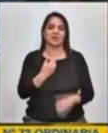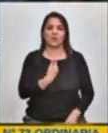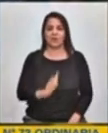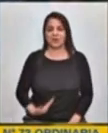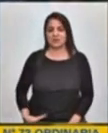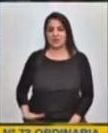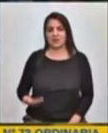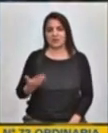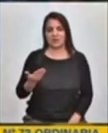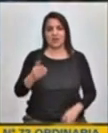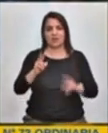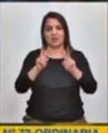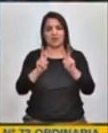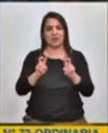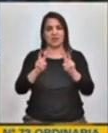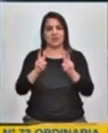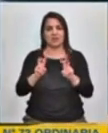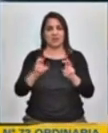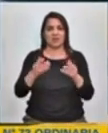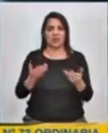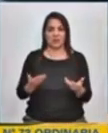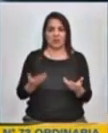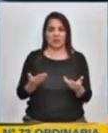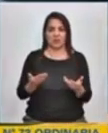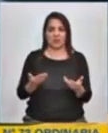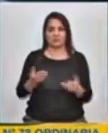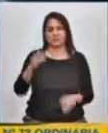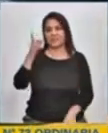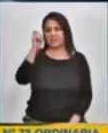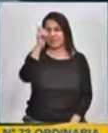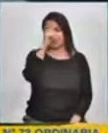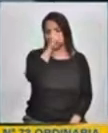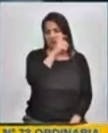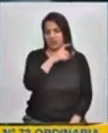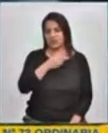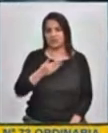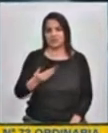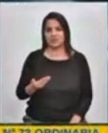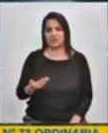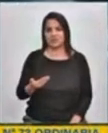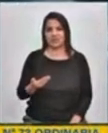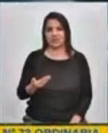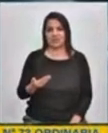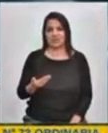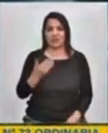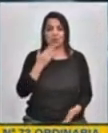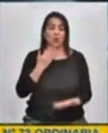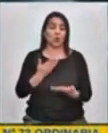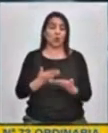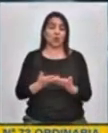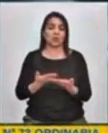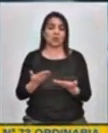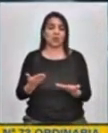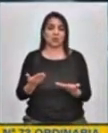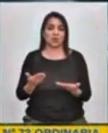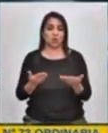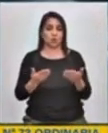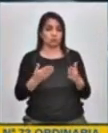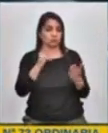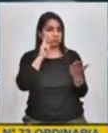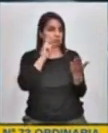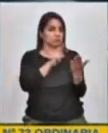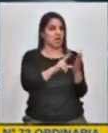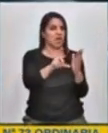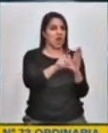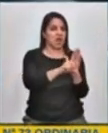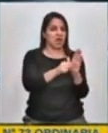A ver, este tema es un tema difícil, complejo. Cuando uno revisa la legislación del tema